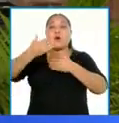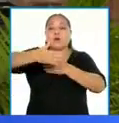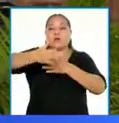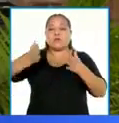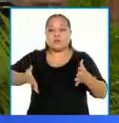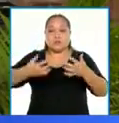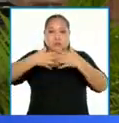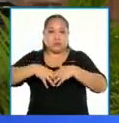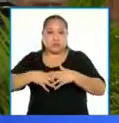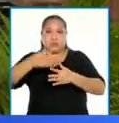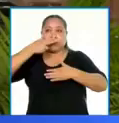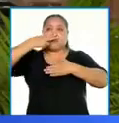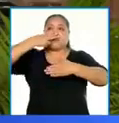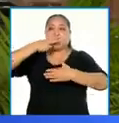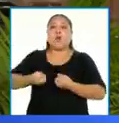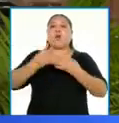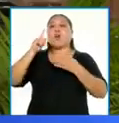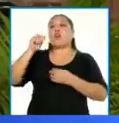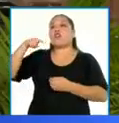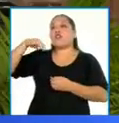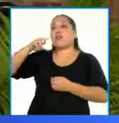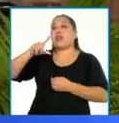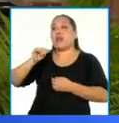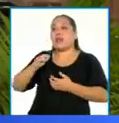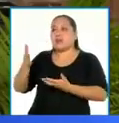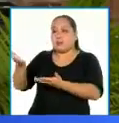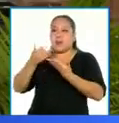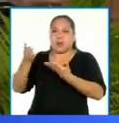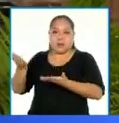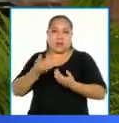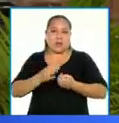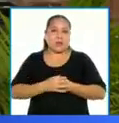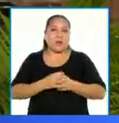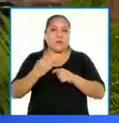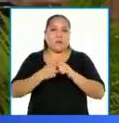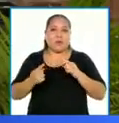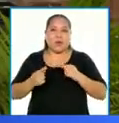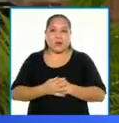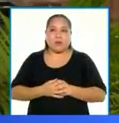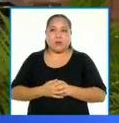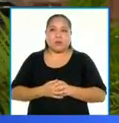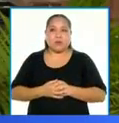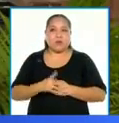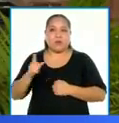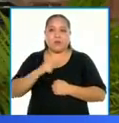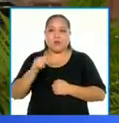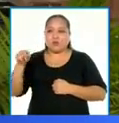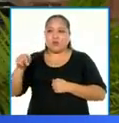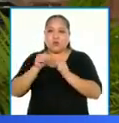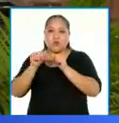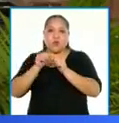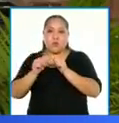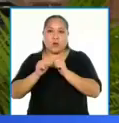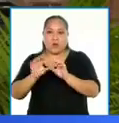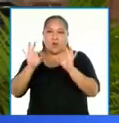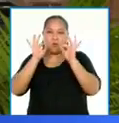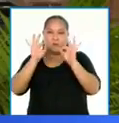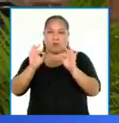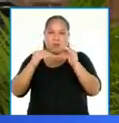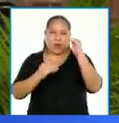cuántas toneladas, qué sé yo, se puede importar? Entonces, pero no es una cantidad fija, es lo que quiero